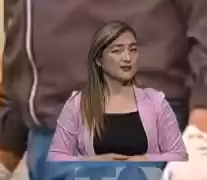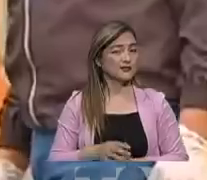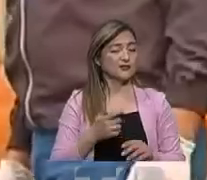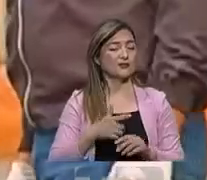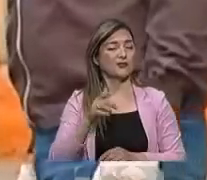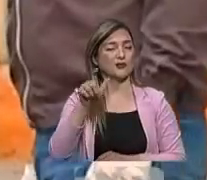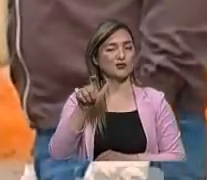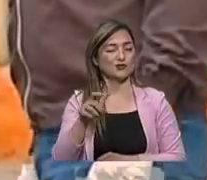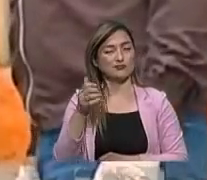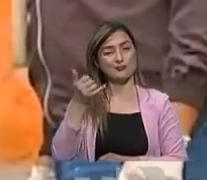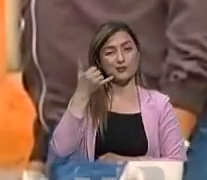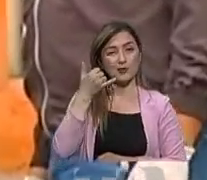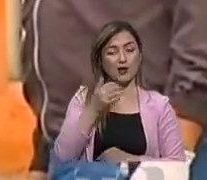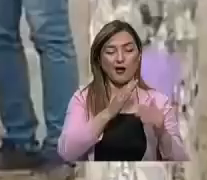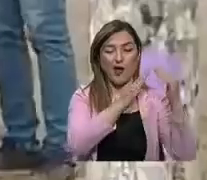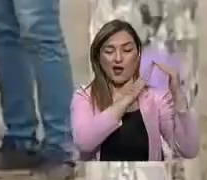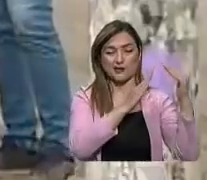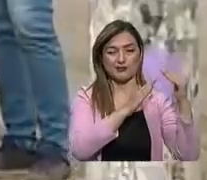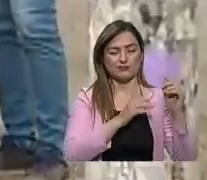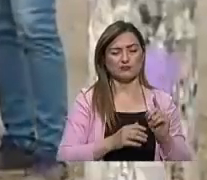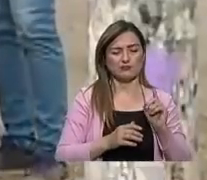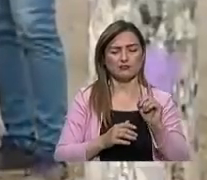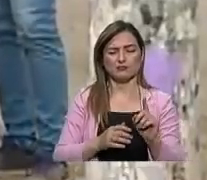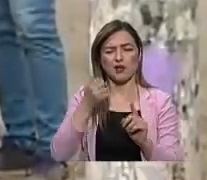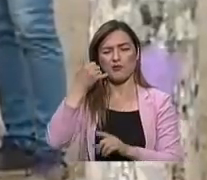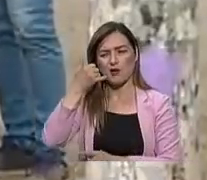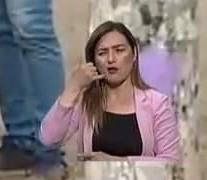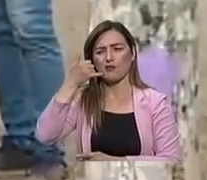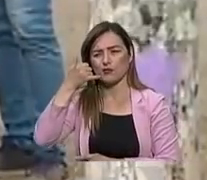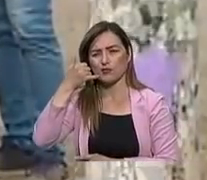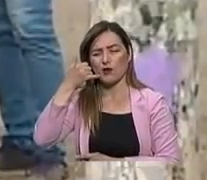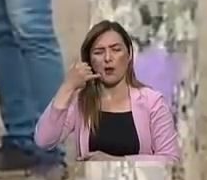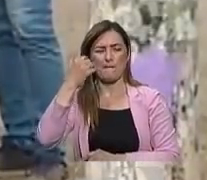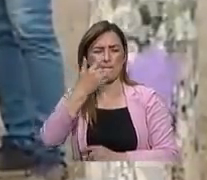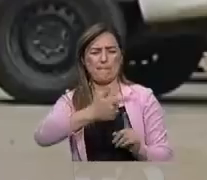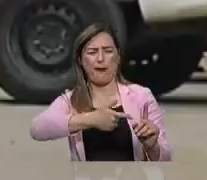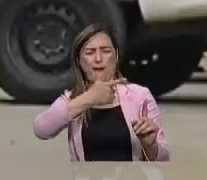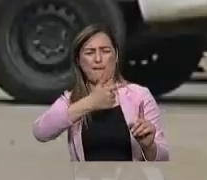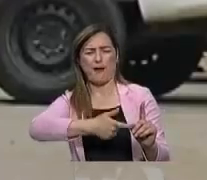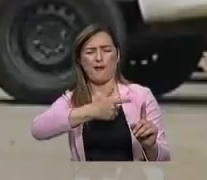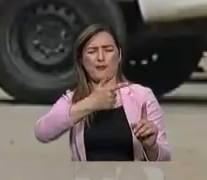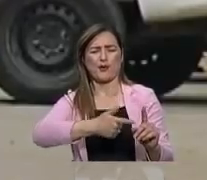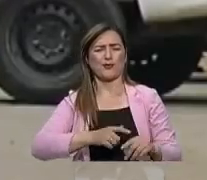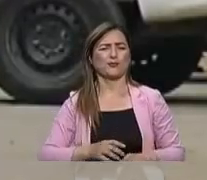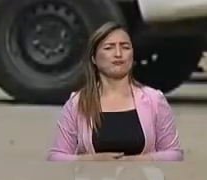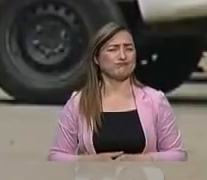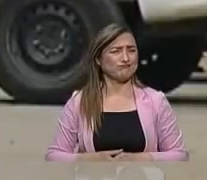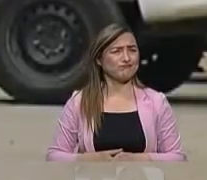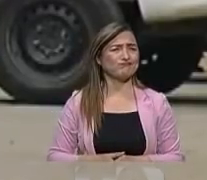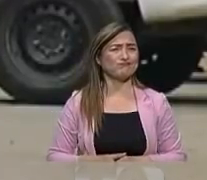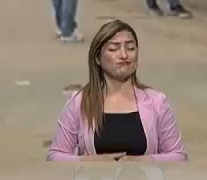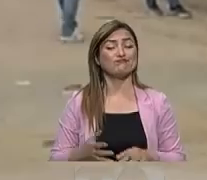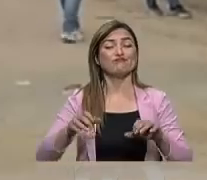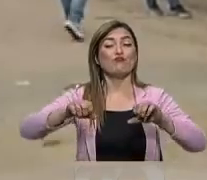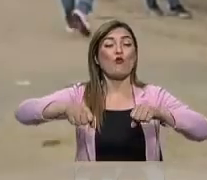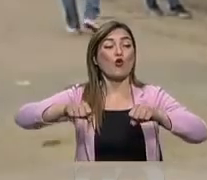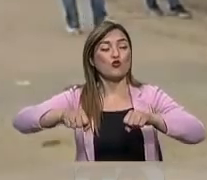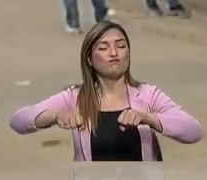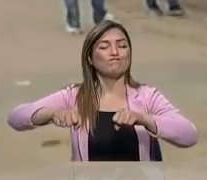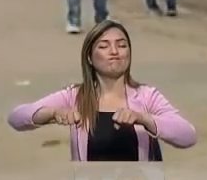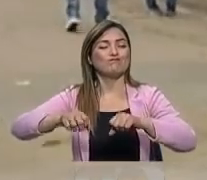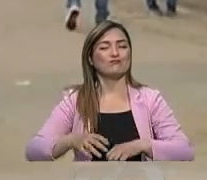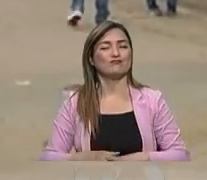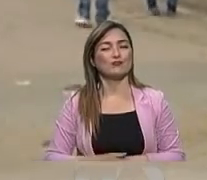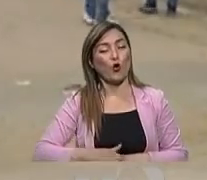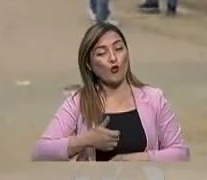una llamada que lo hizo salir de su casa y mientras caminaba recibió varios impactos de bala propinados por individuos que iban en moto. Otro